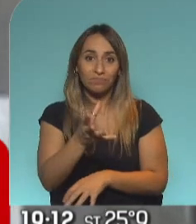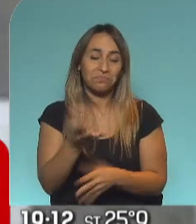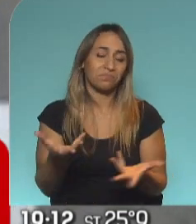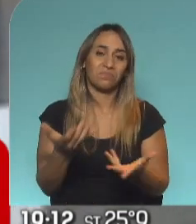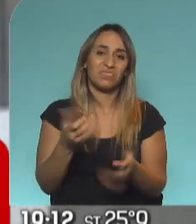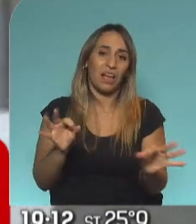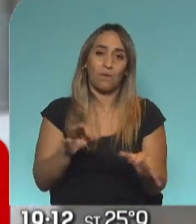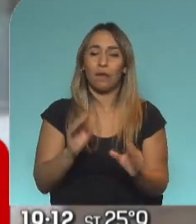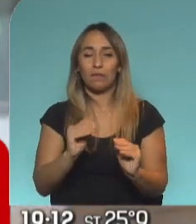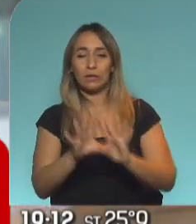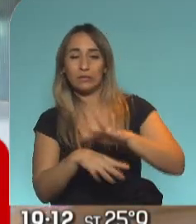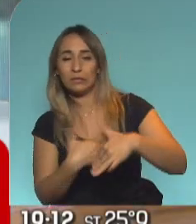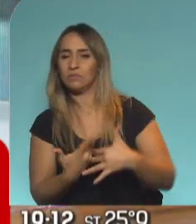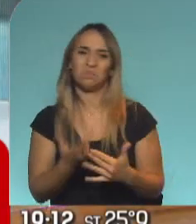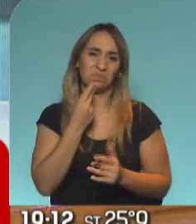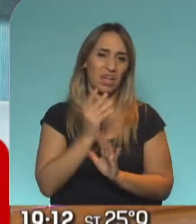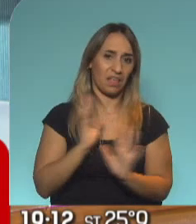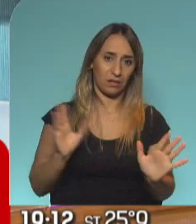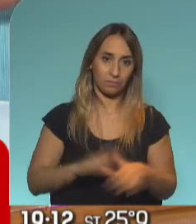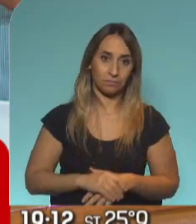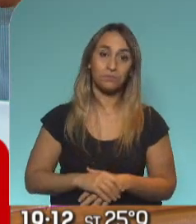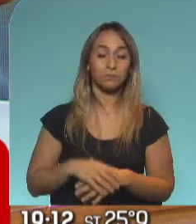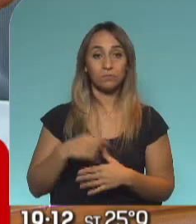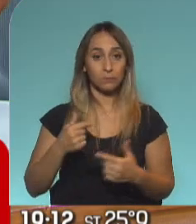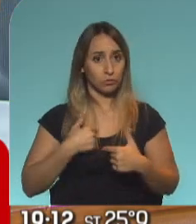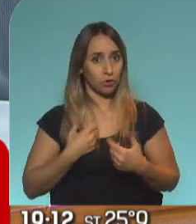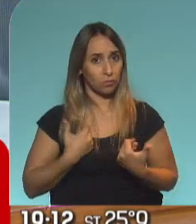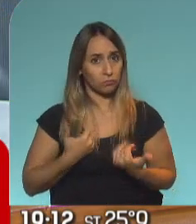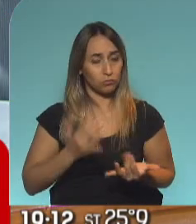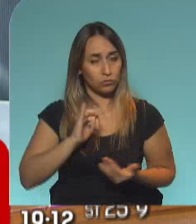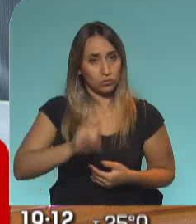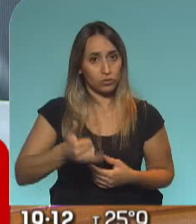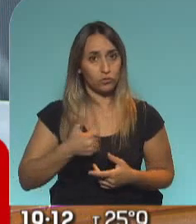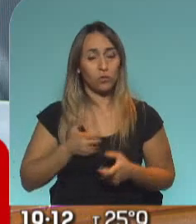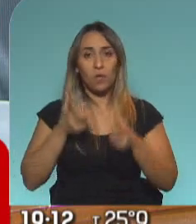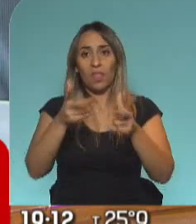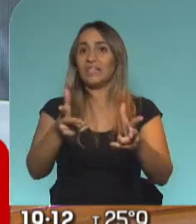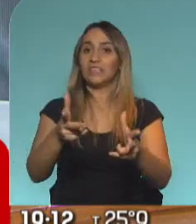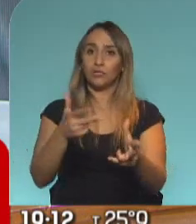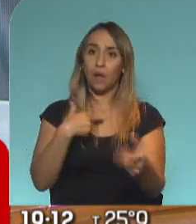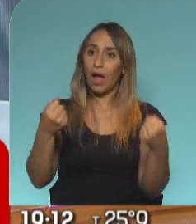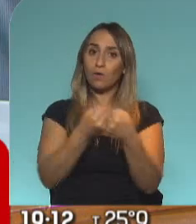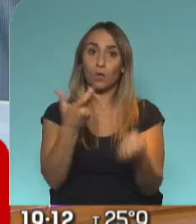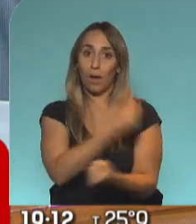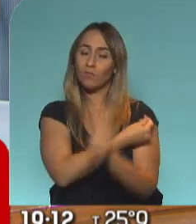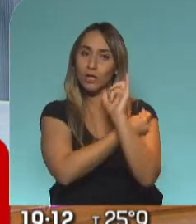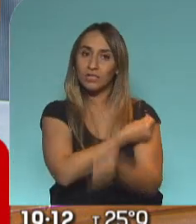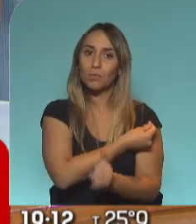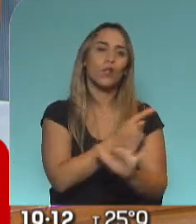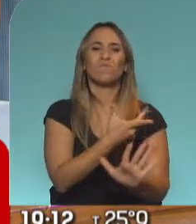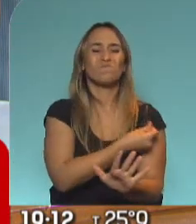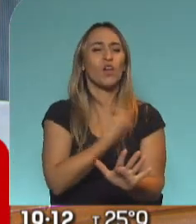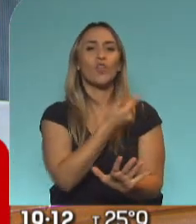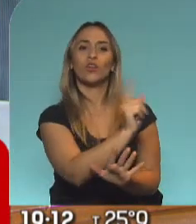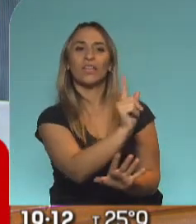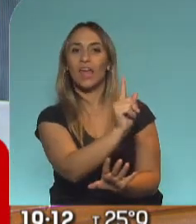Sarlo le ofrecen esto, ella dice, yo estoy dispuesto a decir que estoy de acuerdo con la vacunación, pero no quiero que me den la vacuna, lo cual